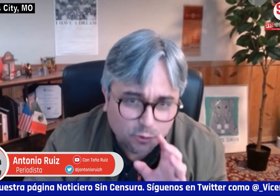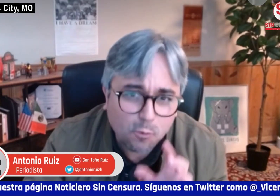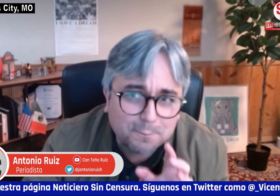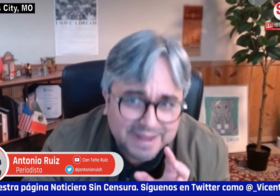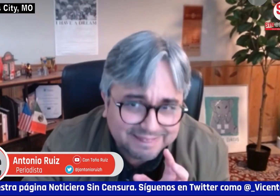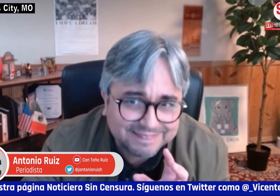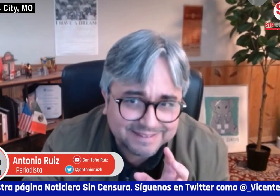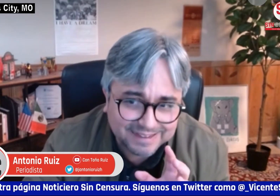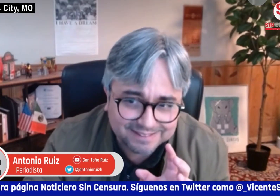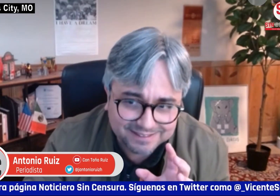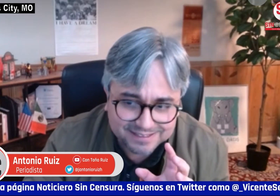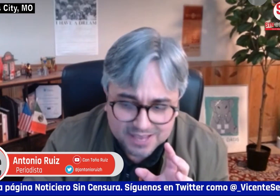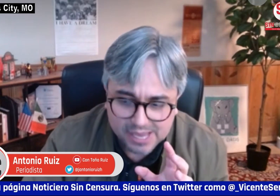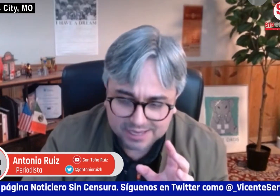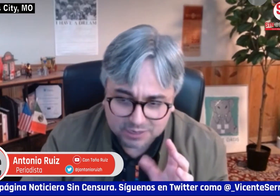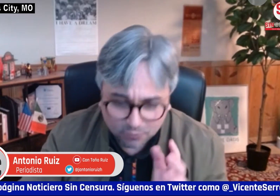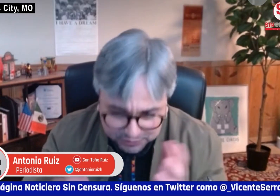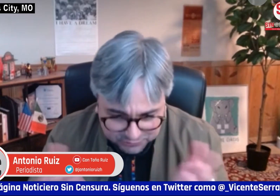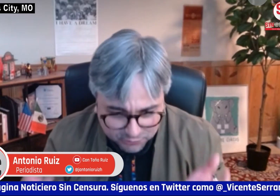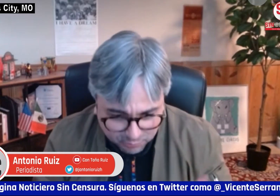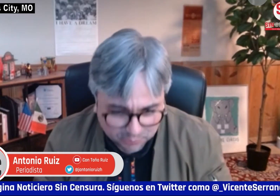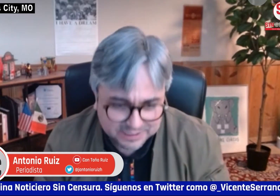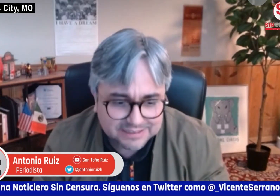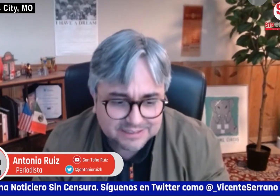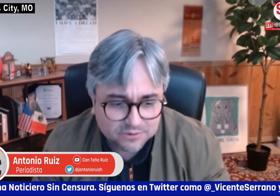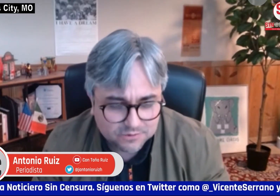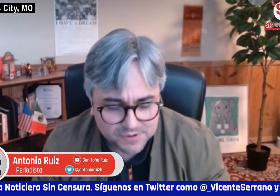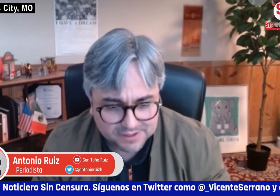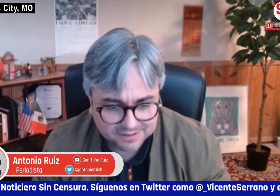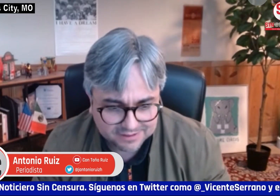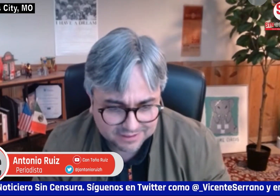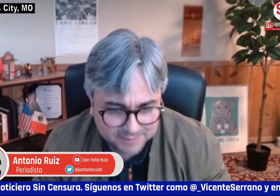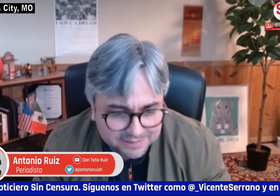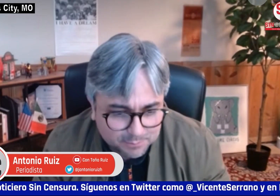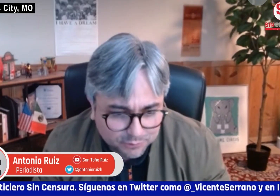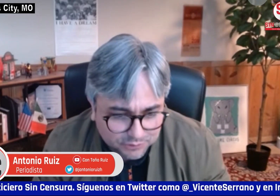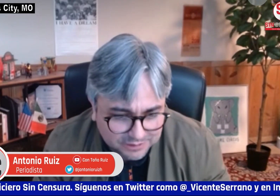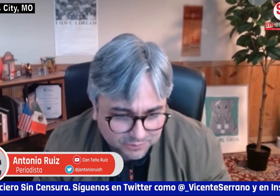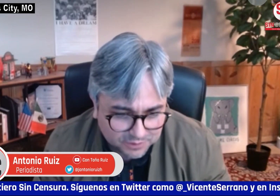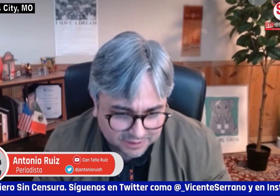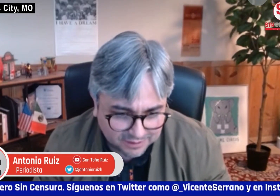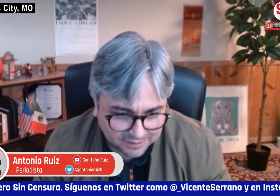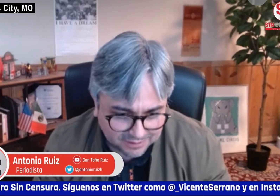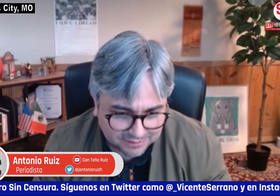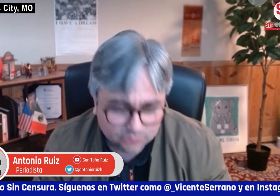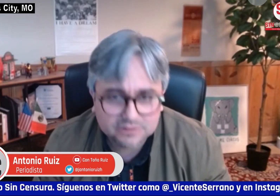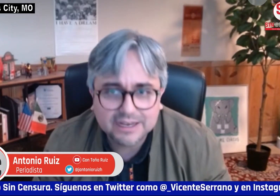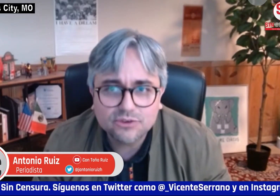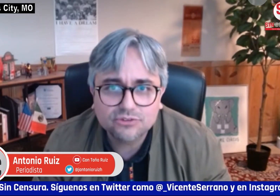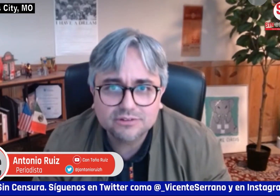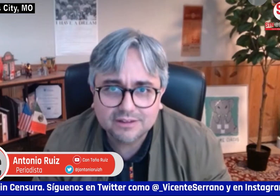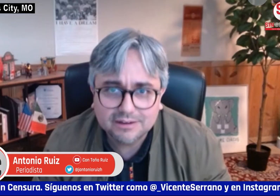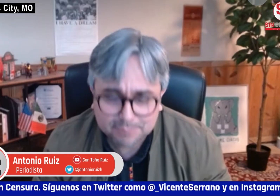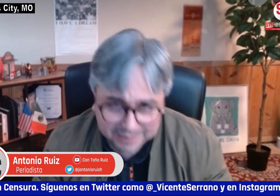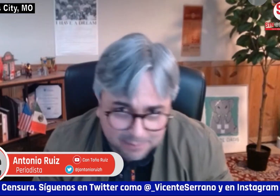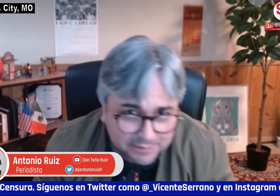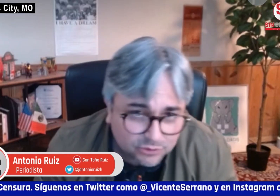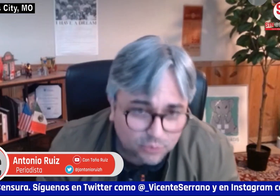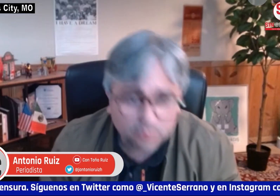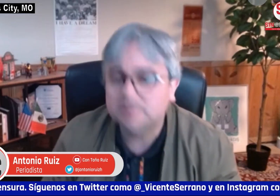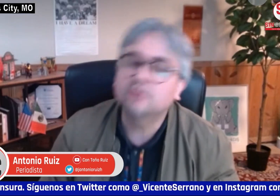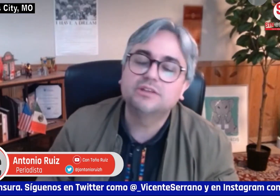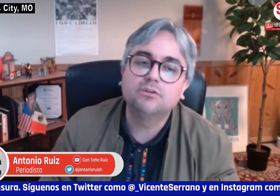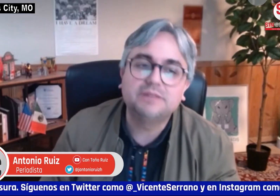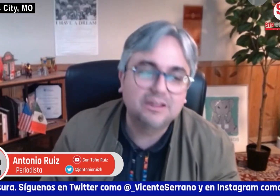verdaderamente preocupante ante el contexto geopolítico, que el 20% de los escaños del